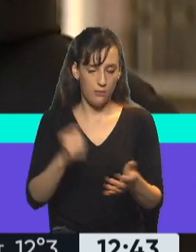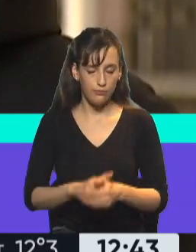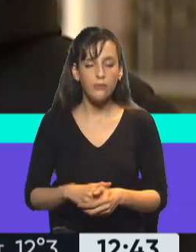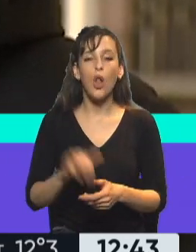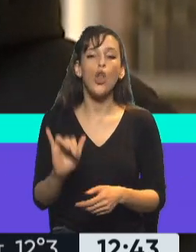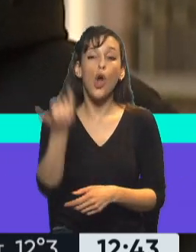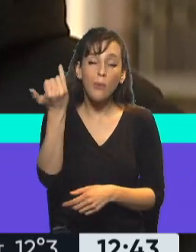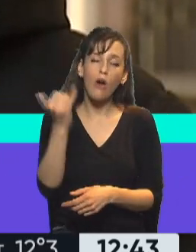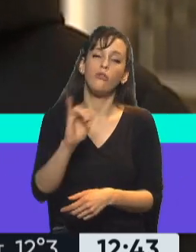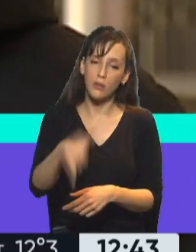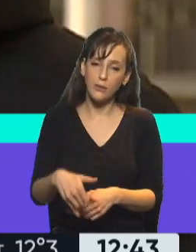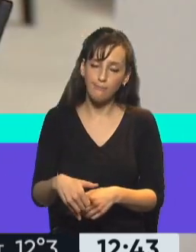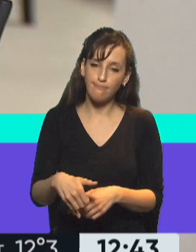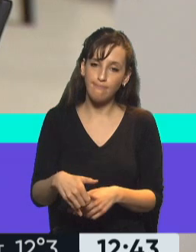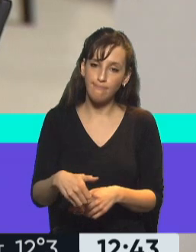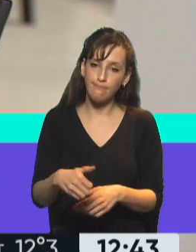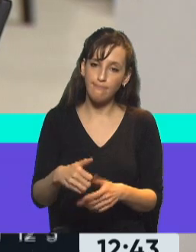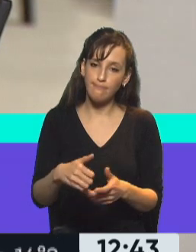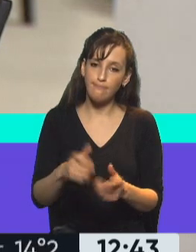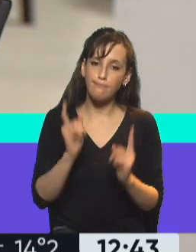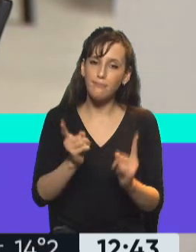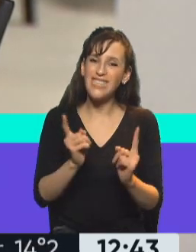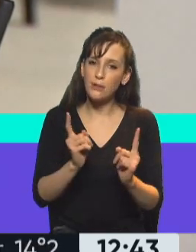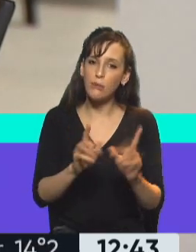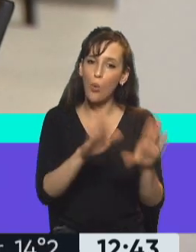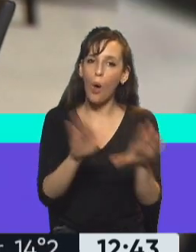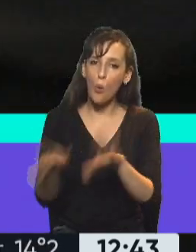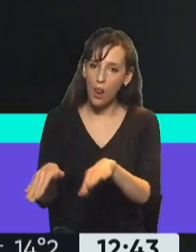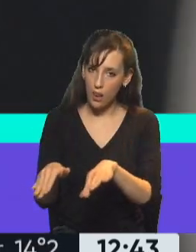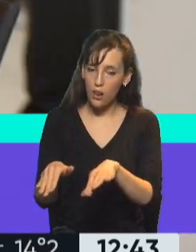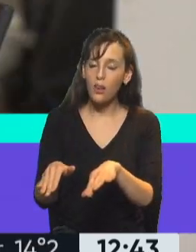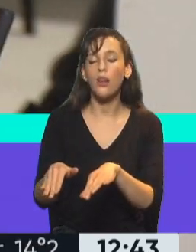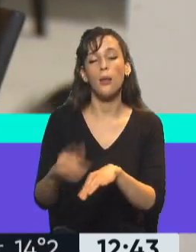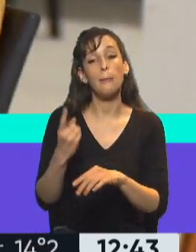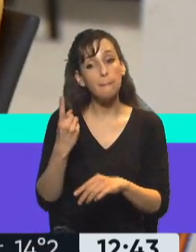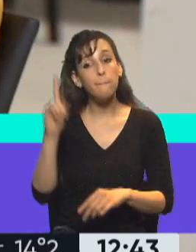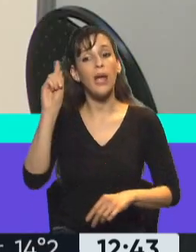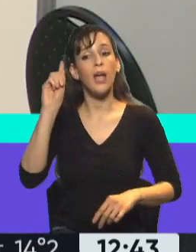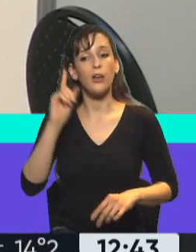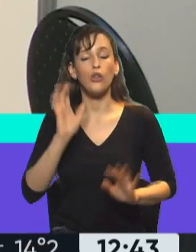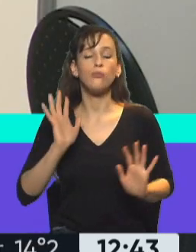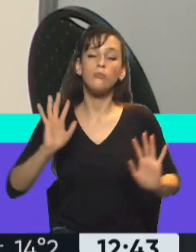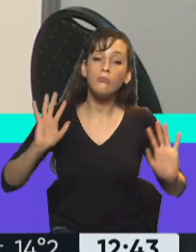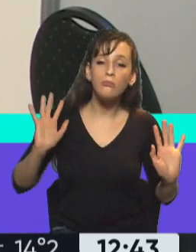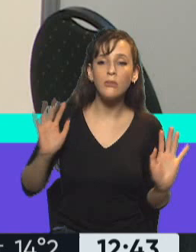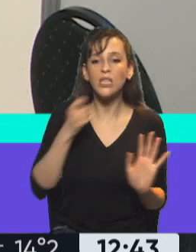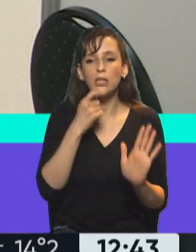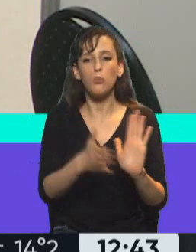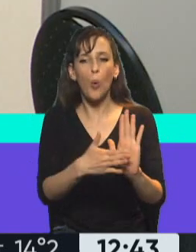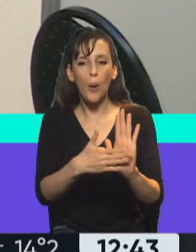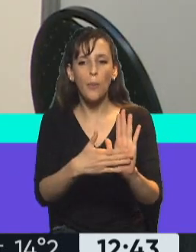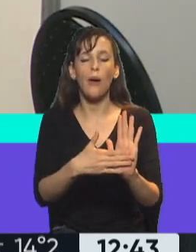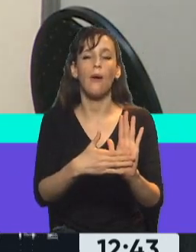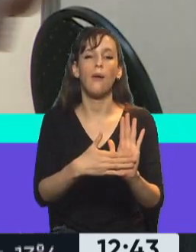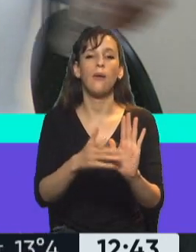las dos dosis de las vacunas, como decimos nosotros, homólogas, las mismas dos dosis, Pero si uno demuestra que un esquema